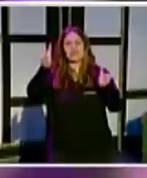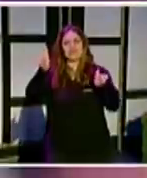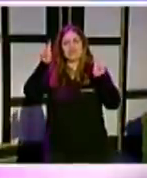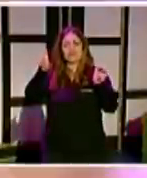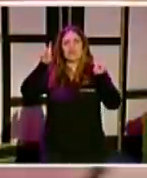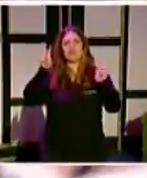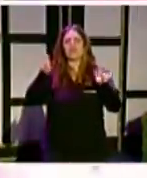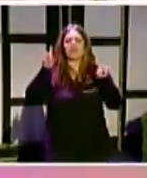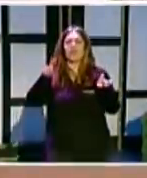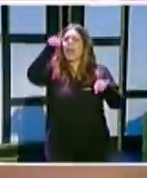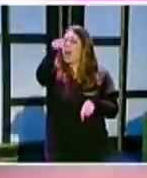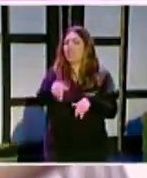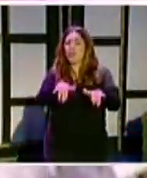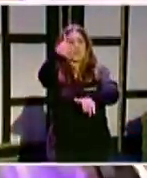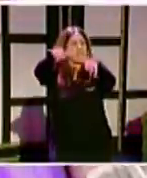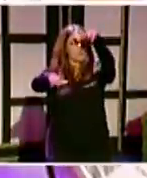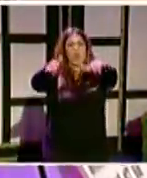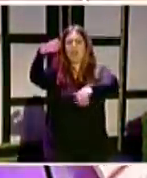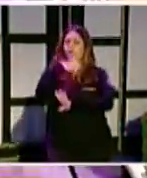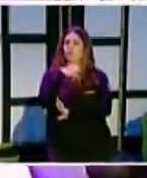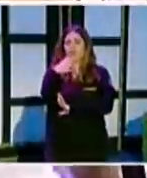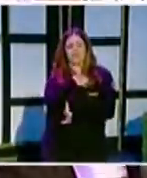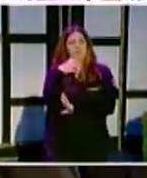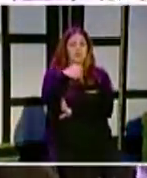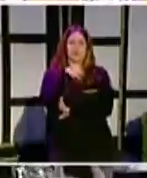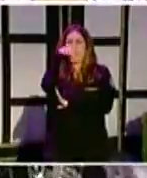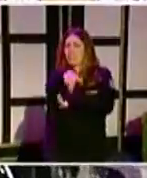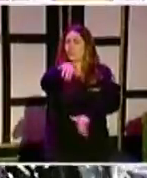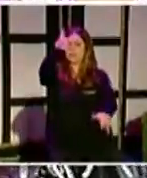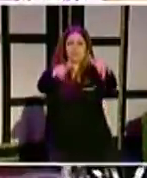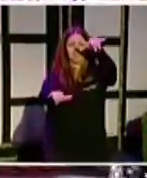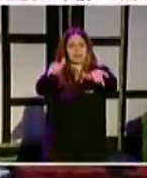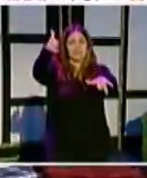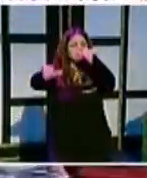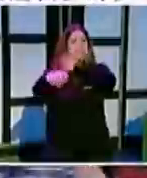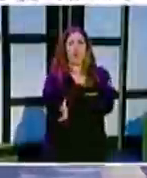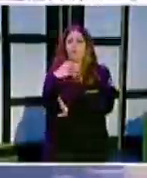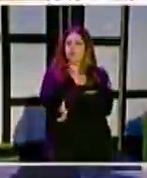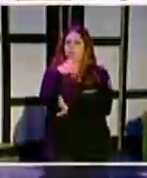educación. Aquí no se juega, aquí no se juega.